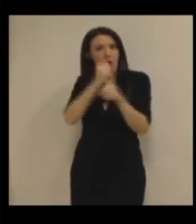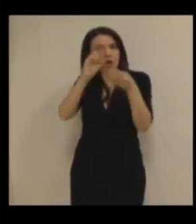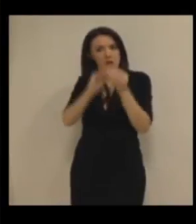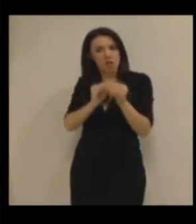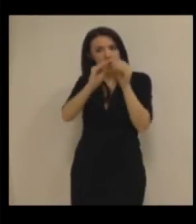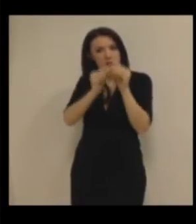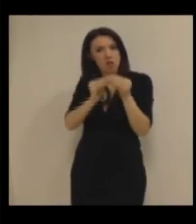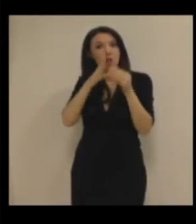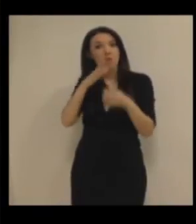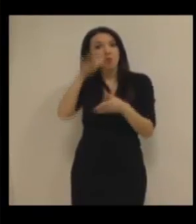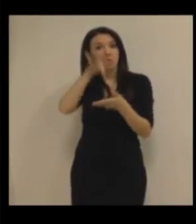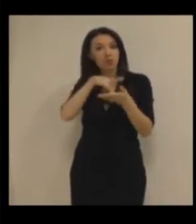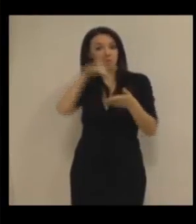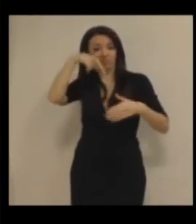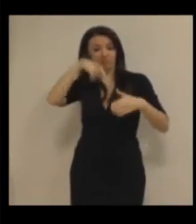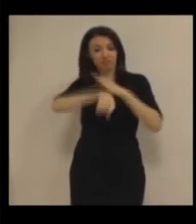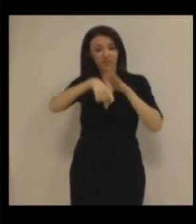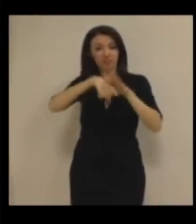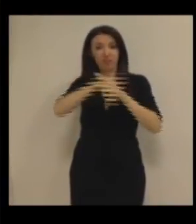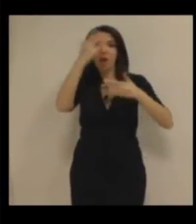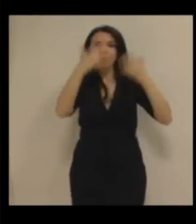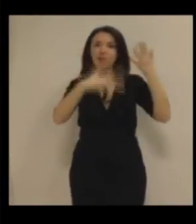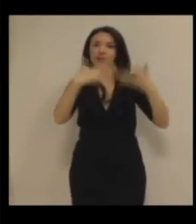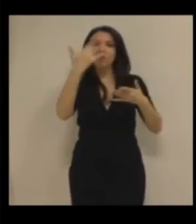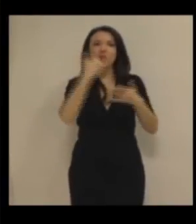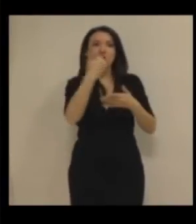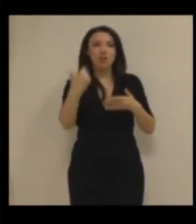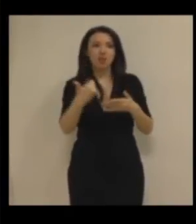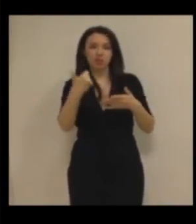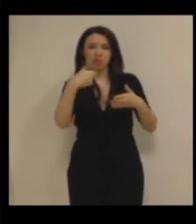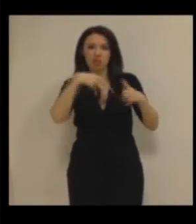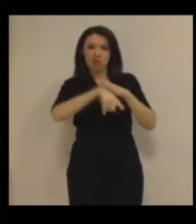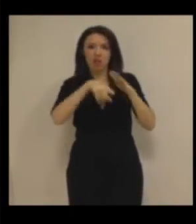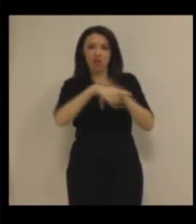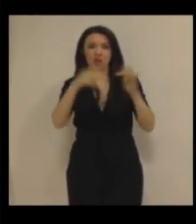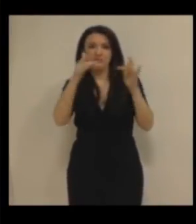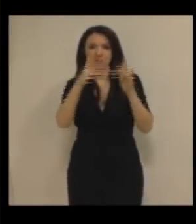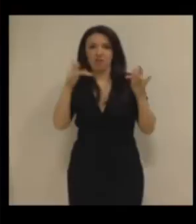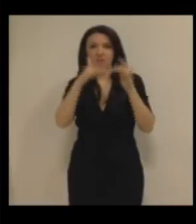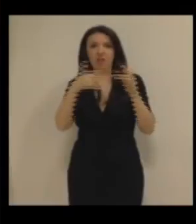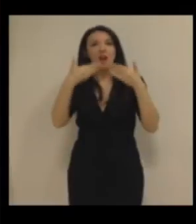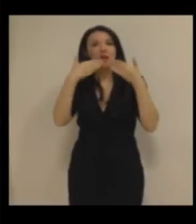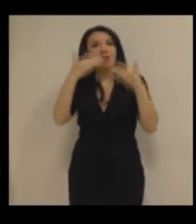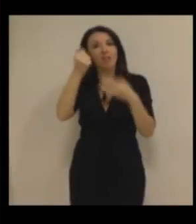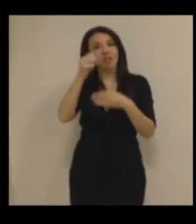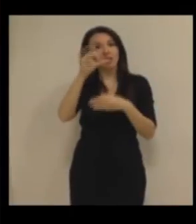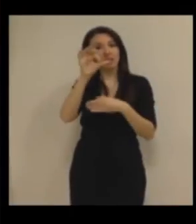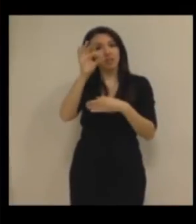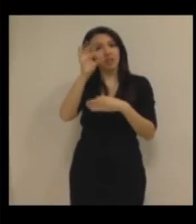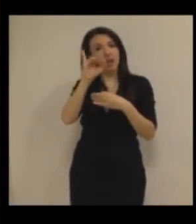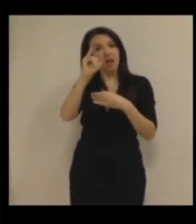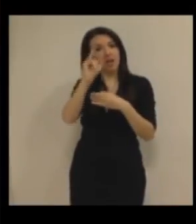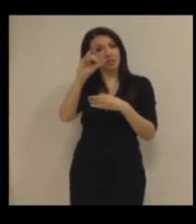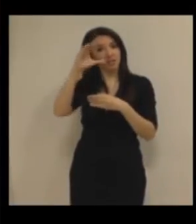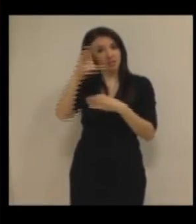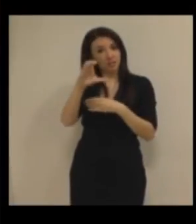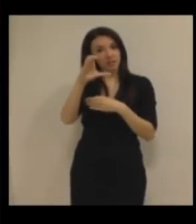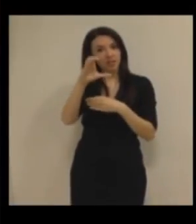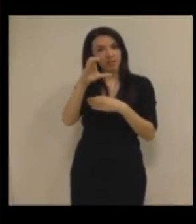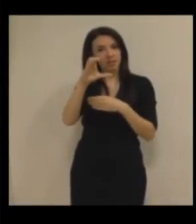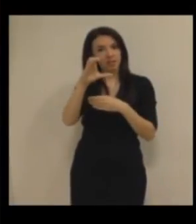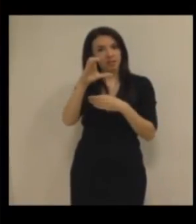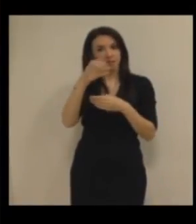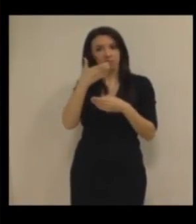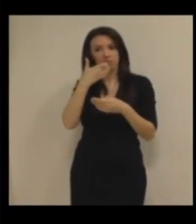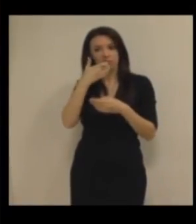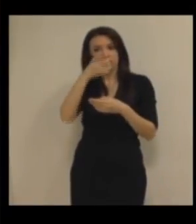haber hecho las gestiones con la administración electrónica a través de ASTIC, pues no tuviera